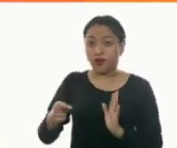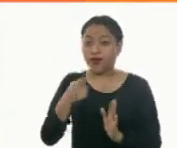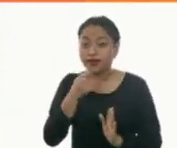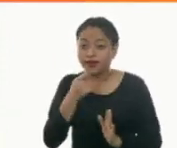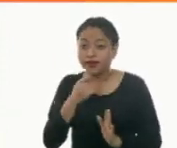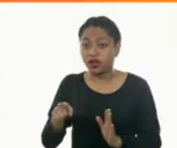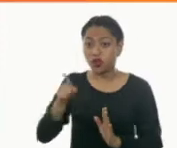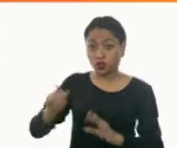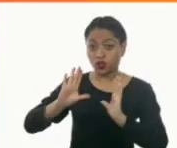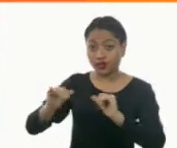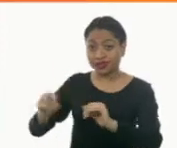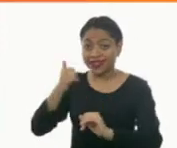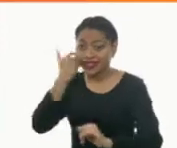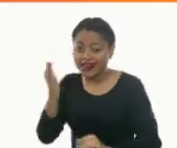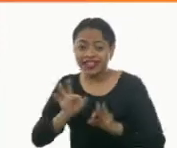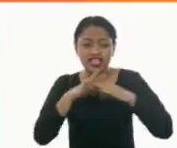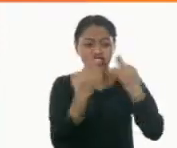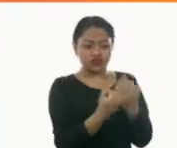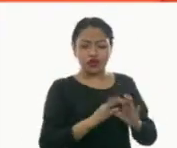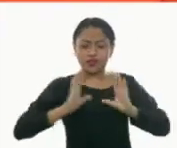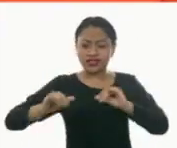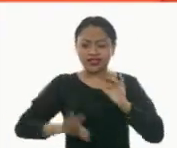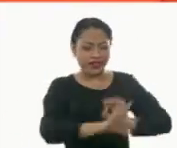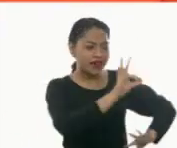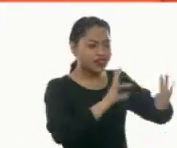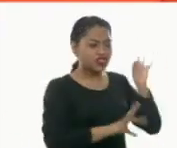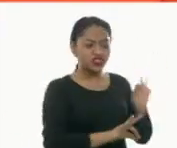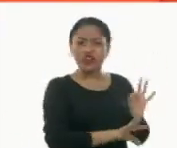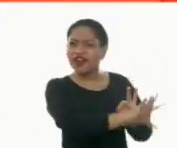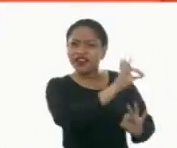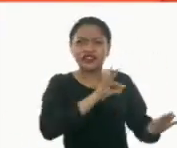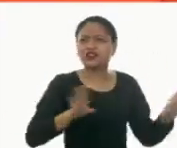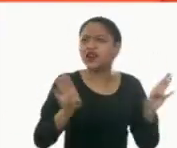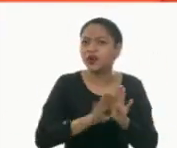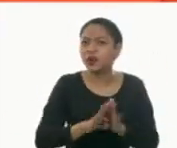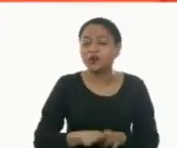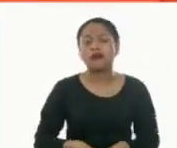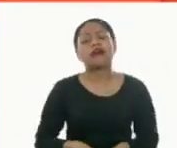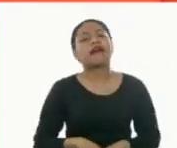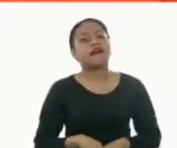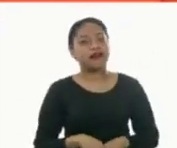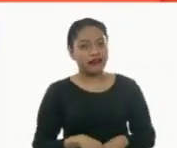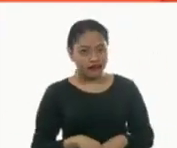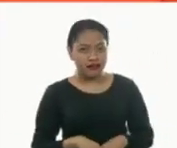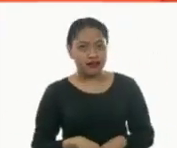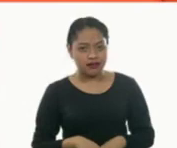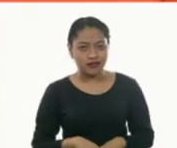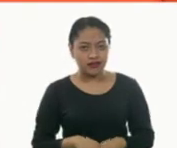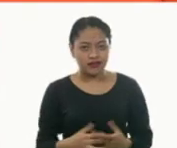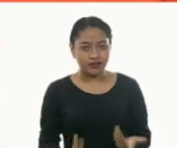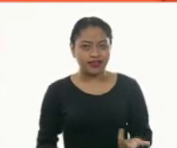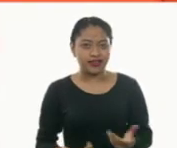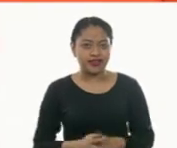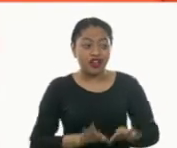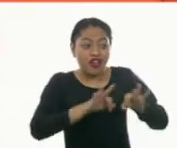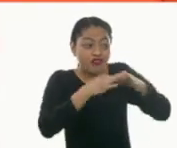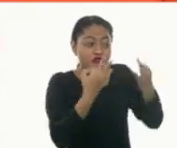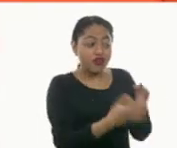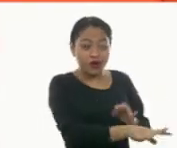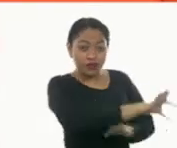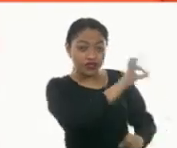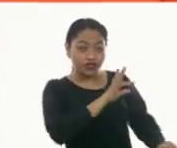método utilizar con cada alumna o con cada alumno? Esa es una pregunta súper importante. No es el método que